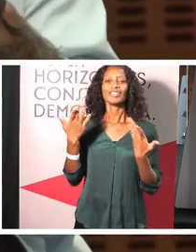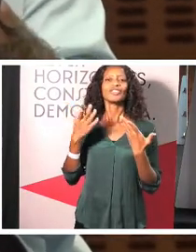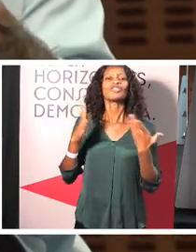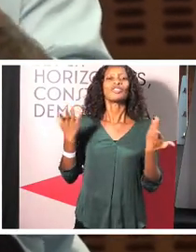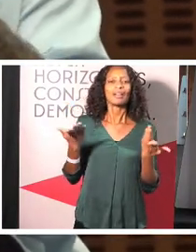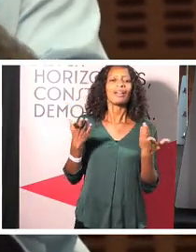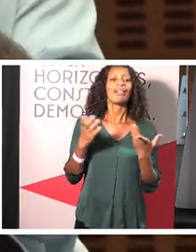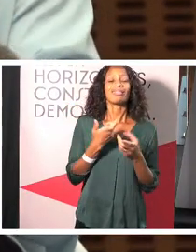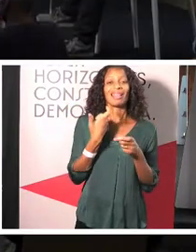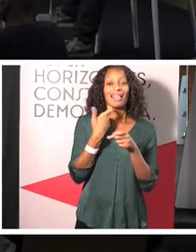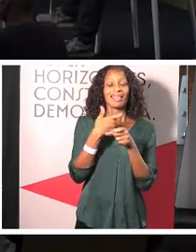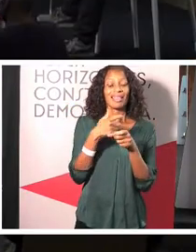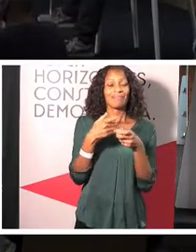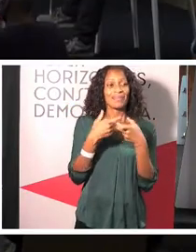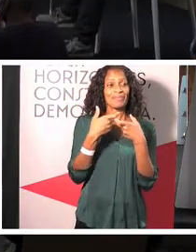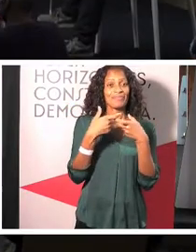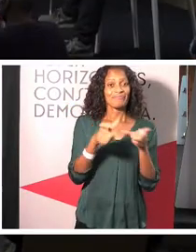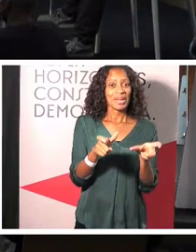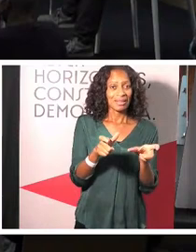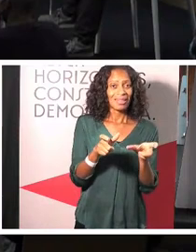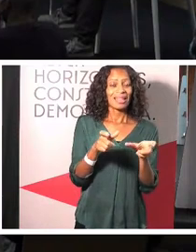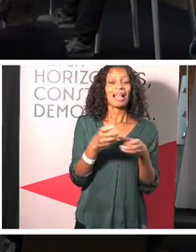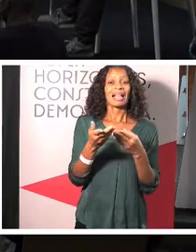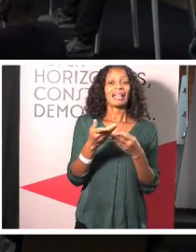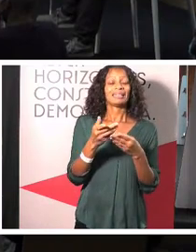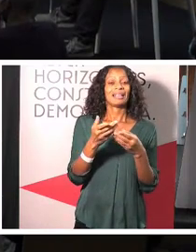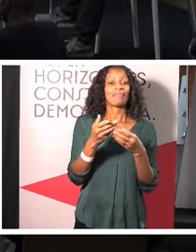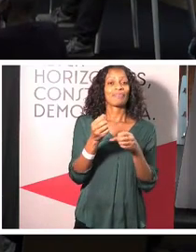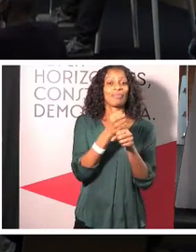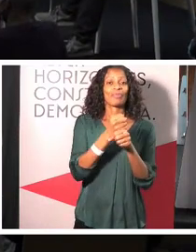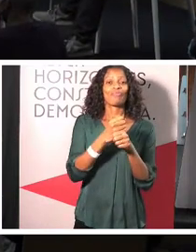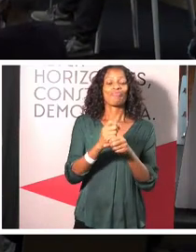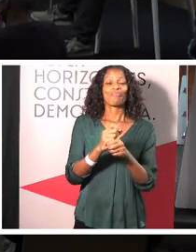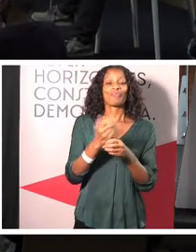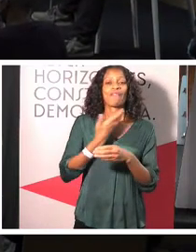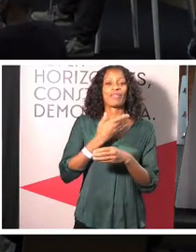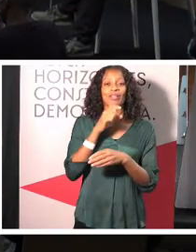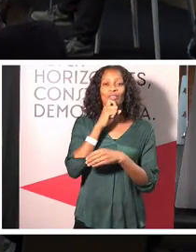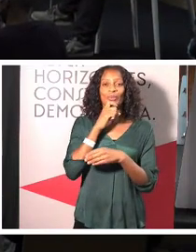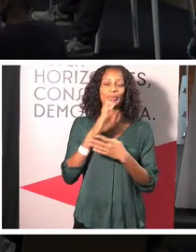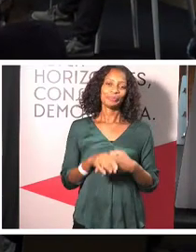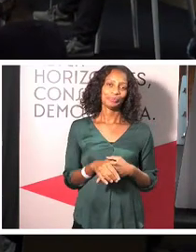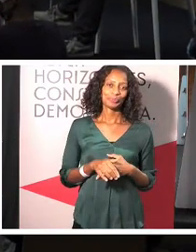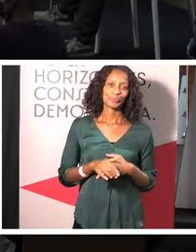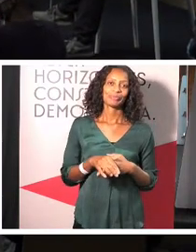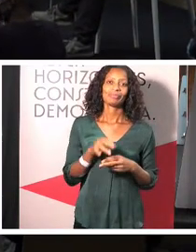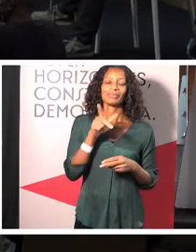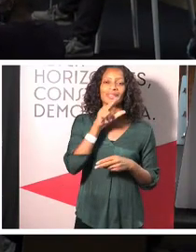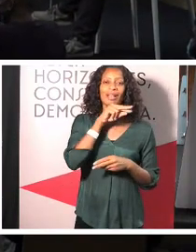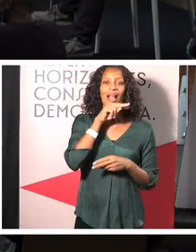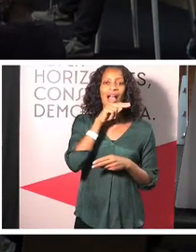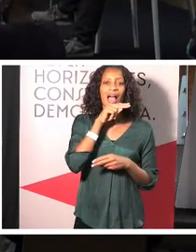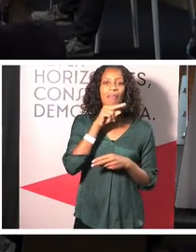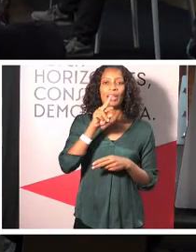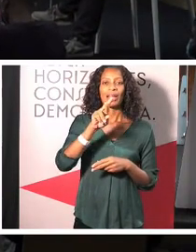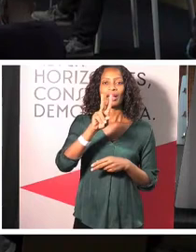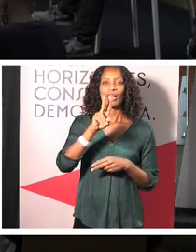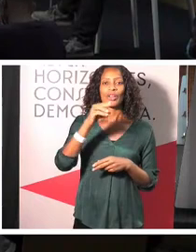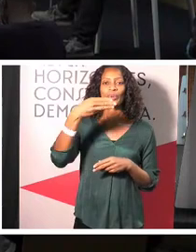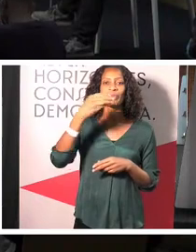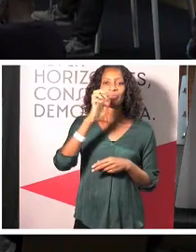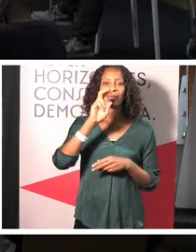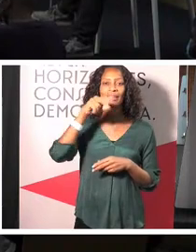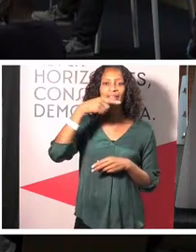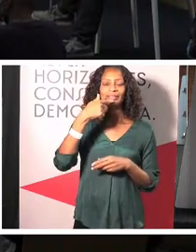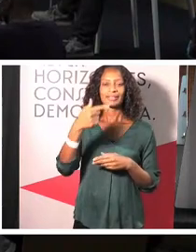clase dominante. Así que cuando quieras. Vale, gracias, Chema. Bueno, un agradecimiento a Podemos por organizar la